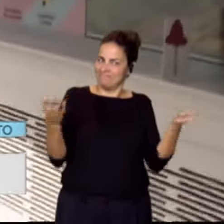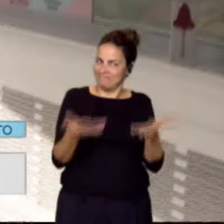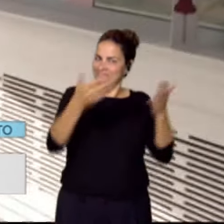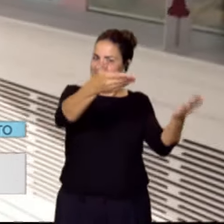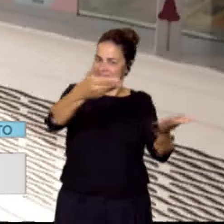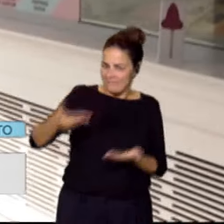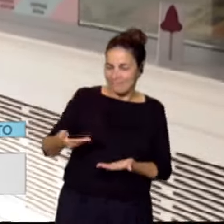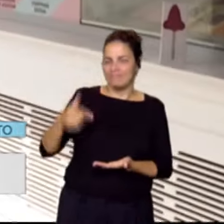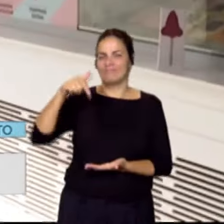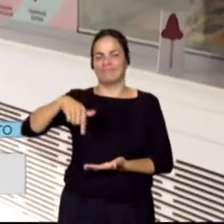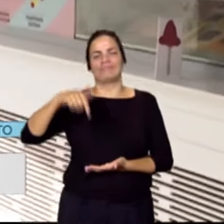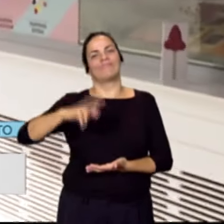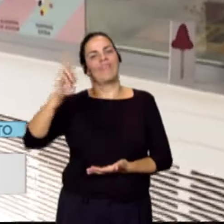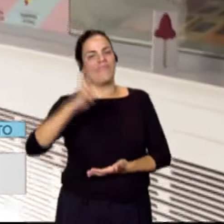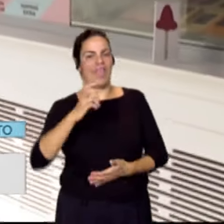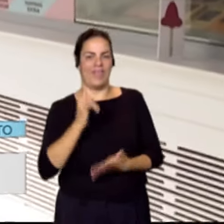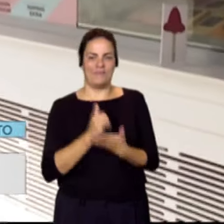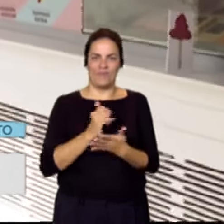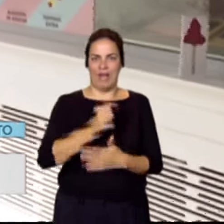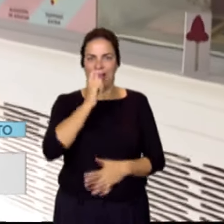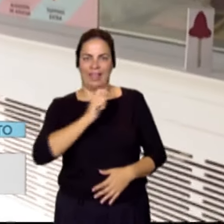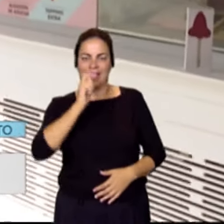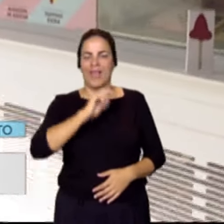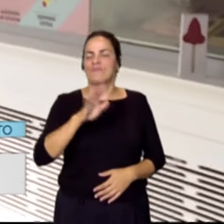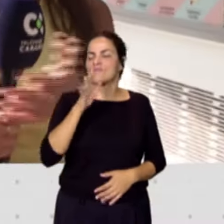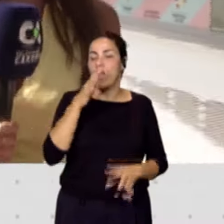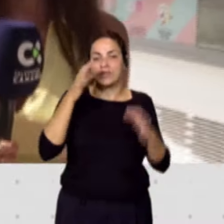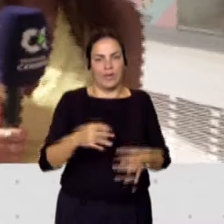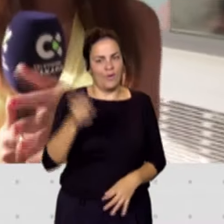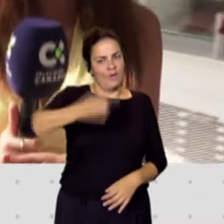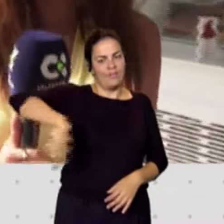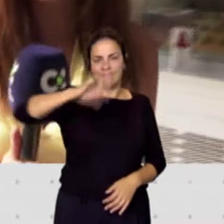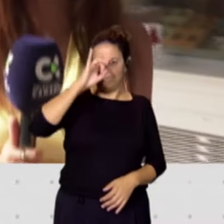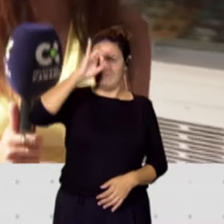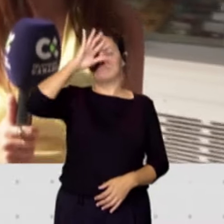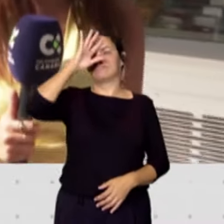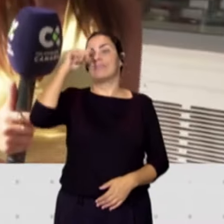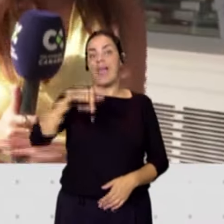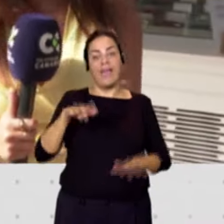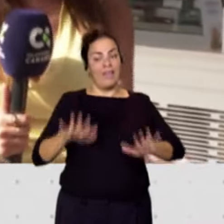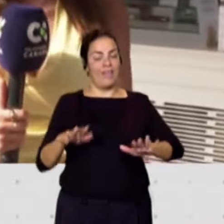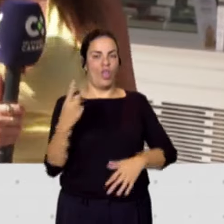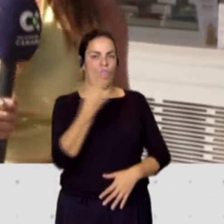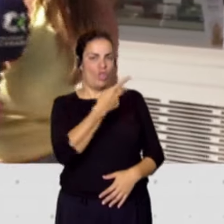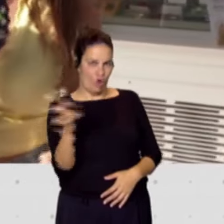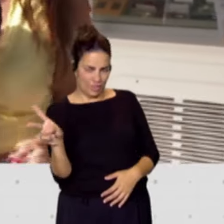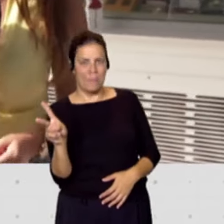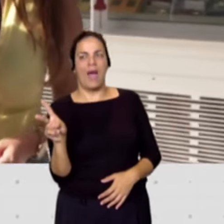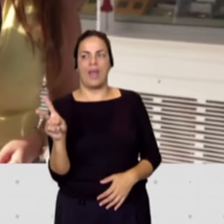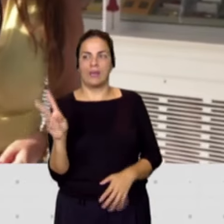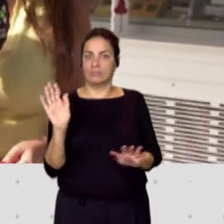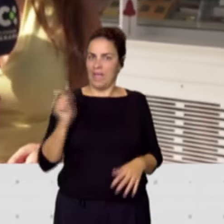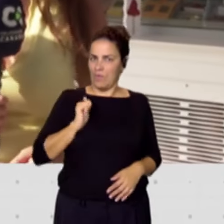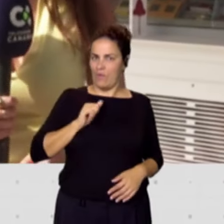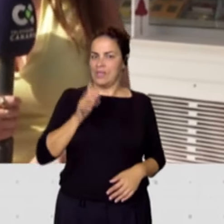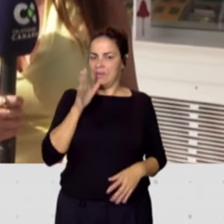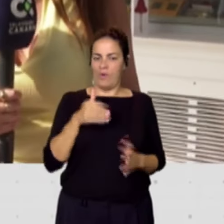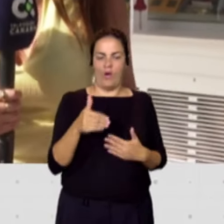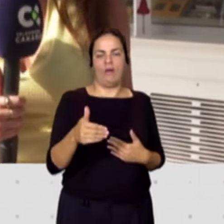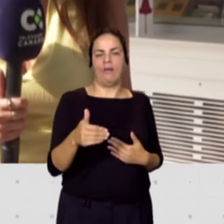se acerquen a probarlo Porque seguro además que les va a sorprender y estará aquí durante dos semanas así que tampoco nos queda mucho tiempo